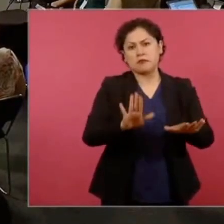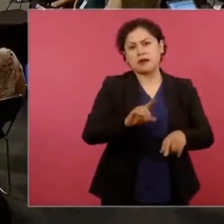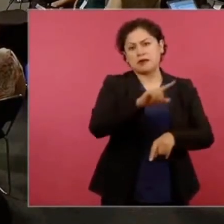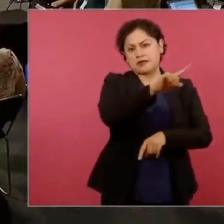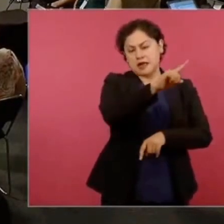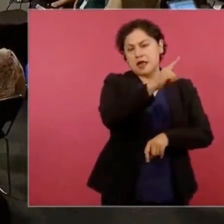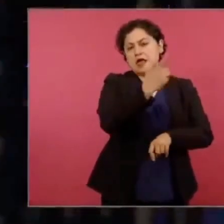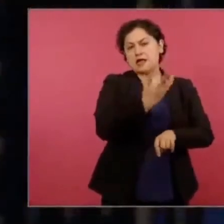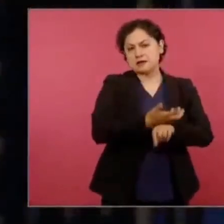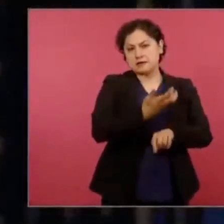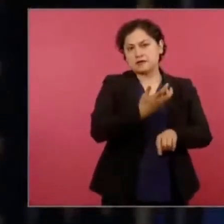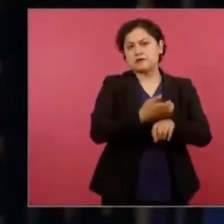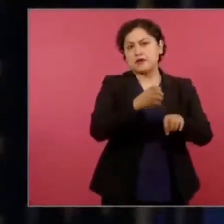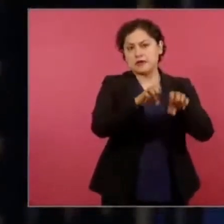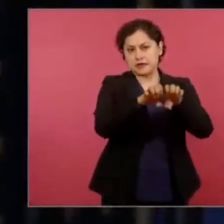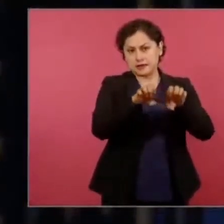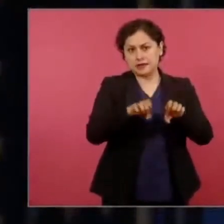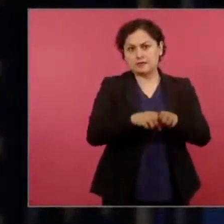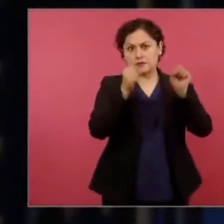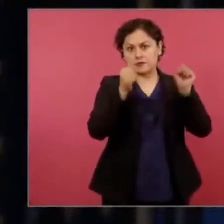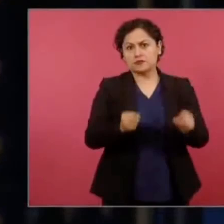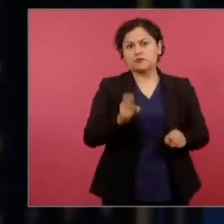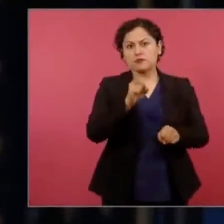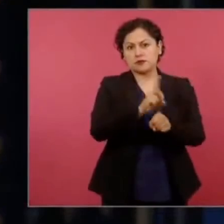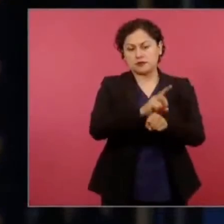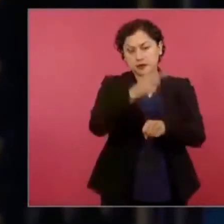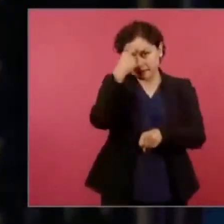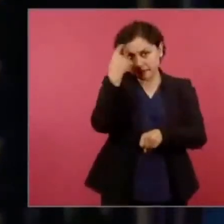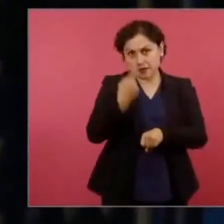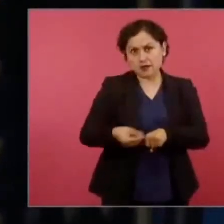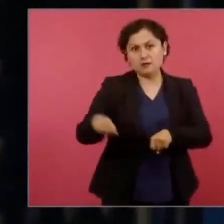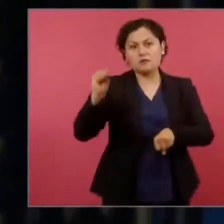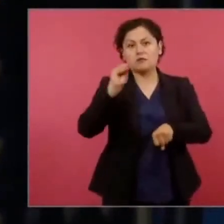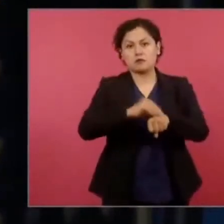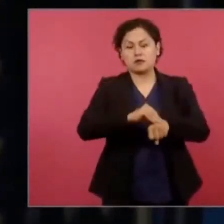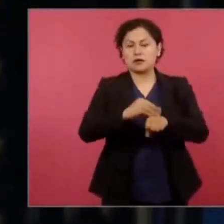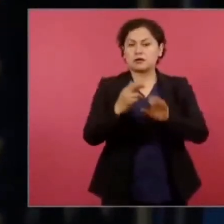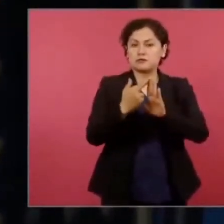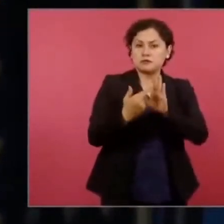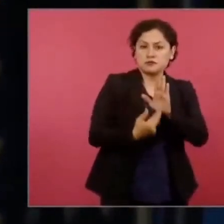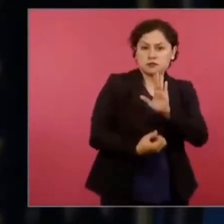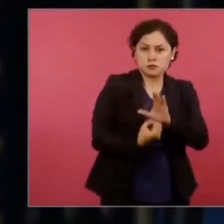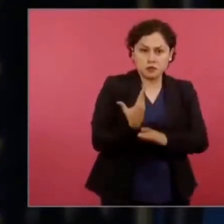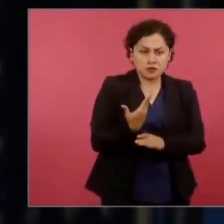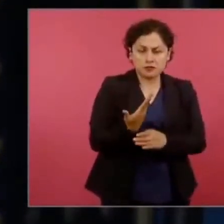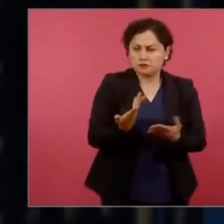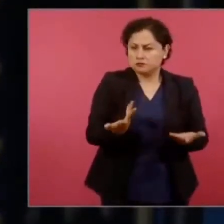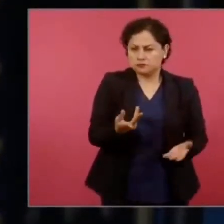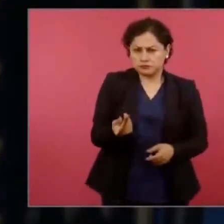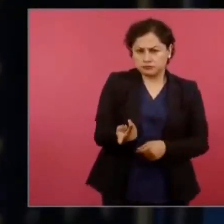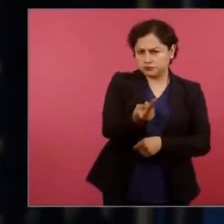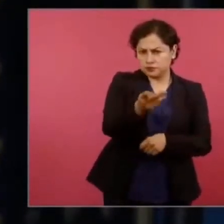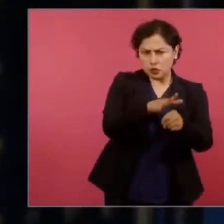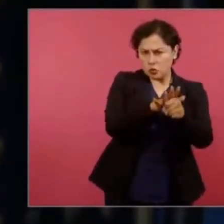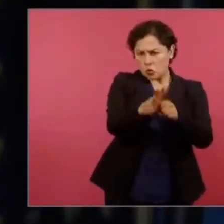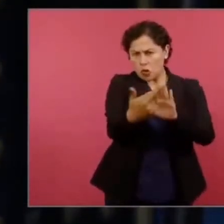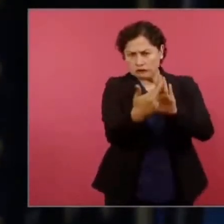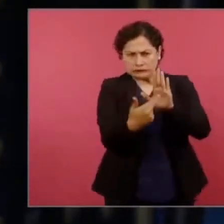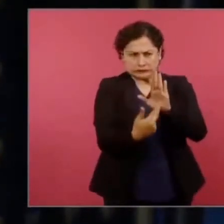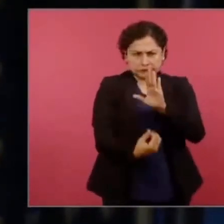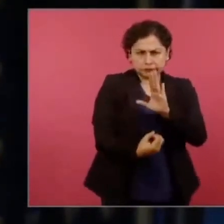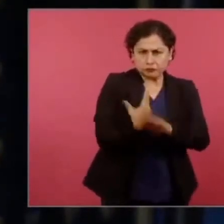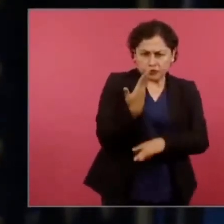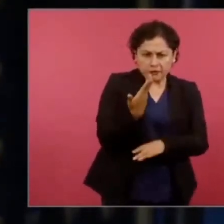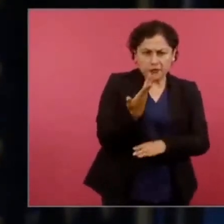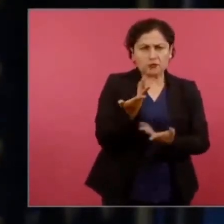seguridad respectivos para medidas nuevas. ¿Qué medidas nuevas hay o se han implementado en México